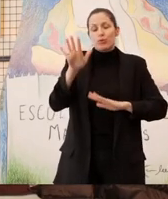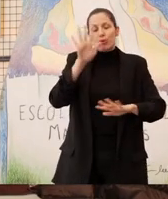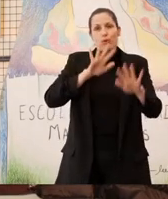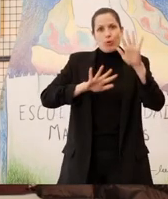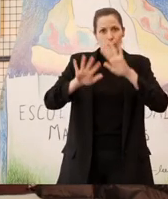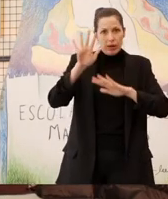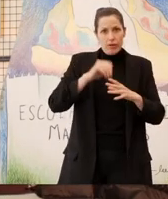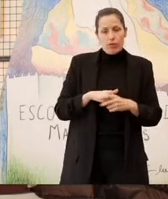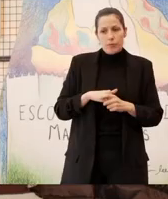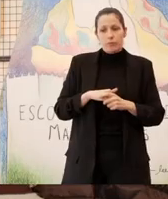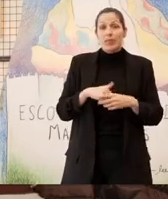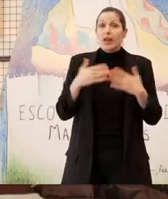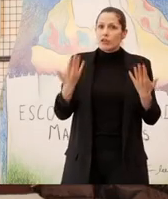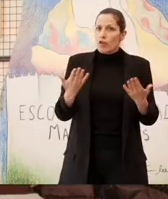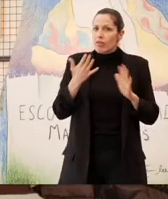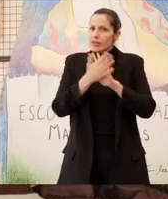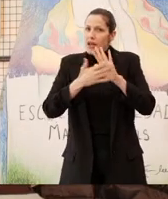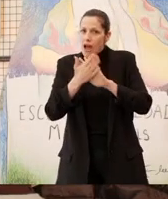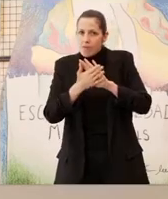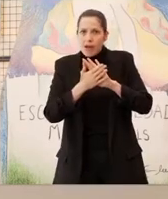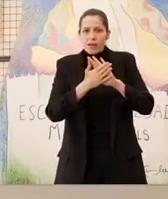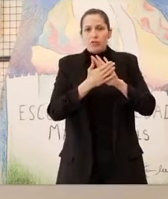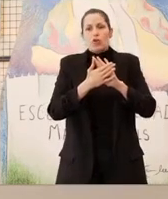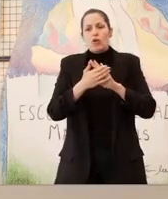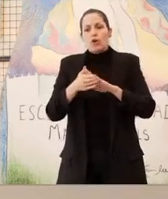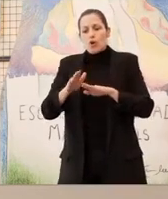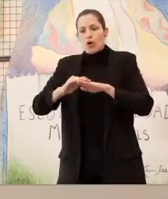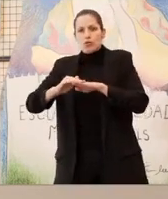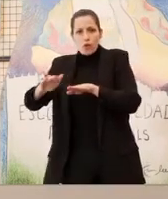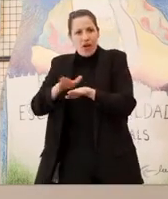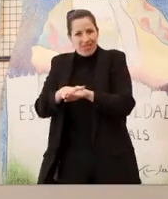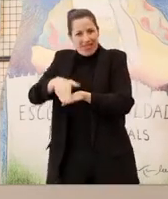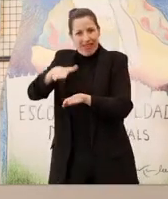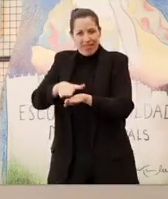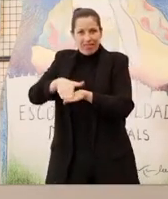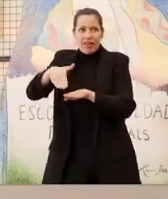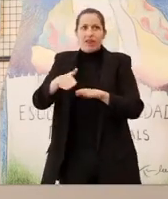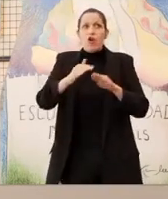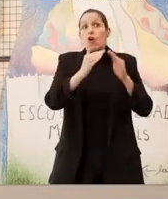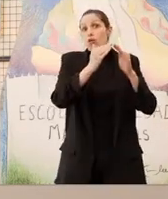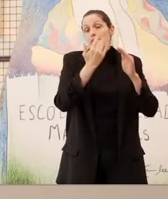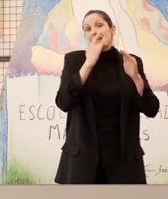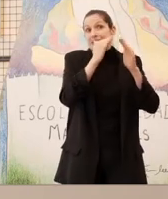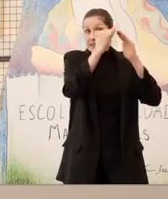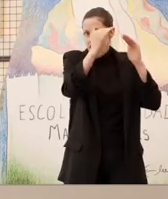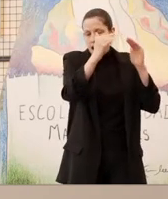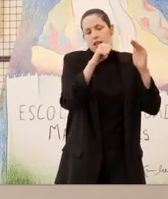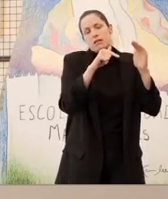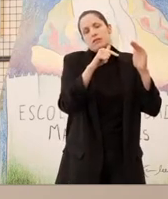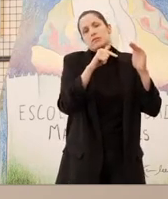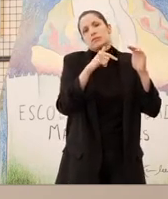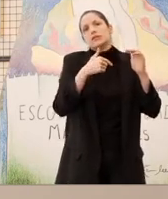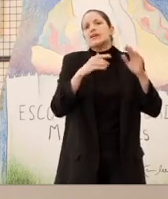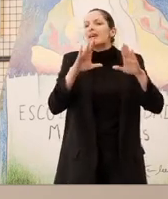suelo pegajoso techo de cristal por favor las feministas hemos sido el feminismo